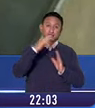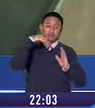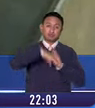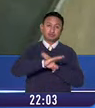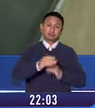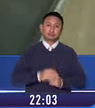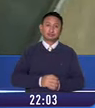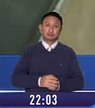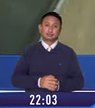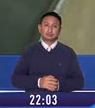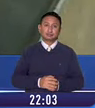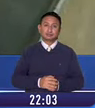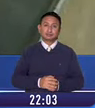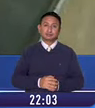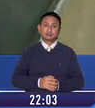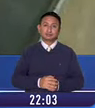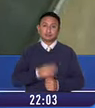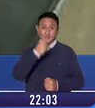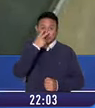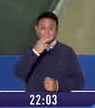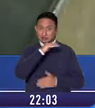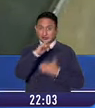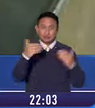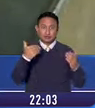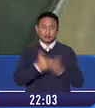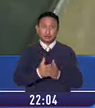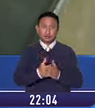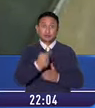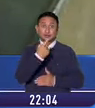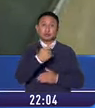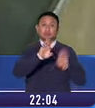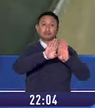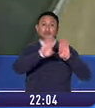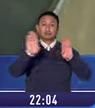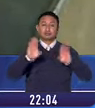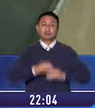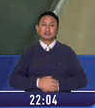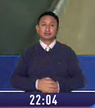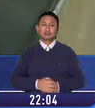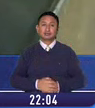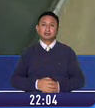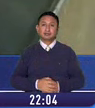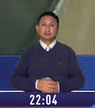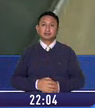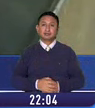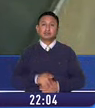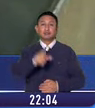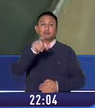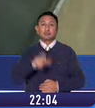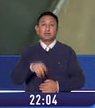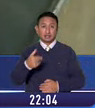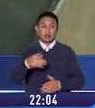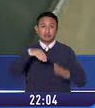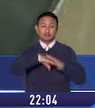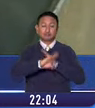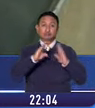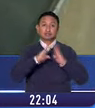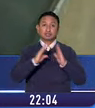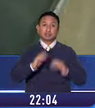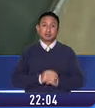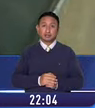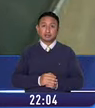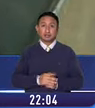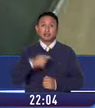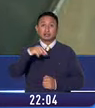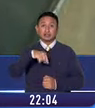observa todo pues Aparentemente esa ventana estaba abierta finalmente el billo procede a ingresar a la casa para